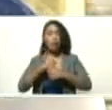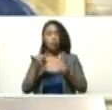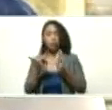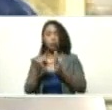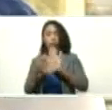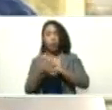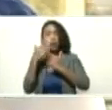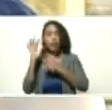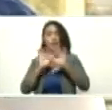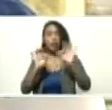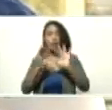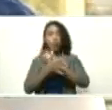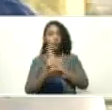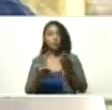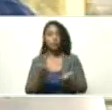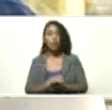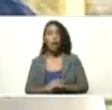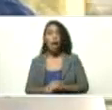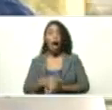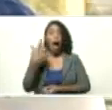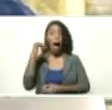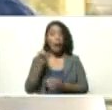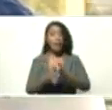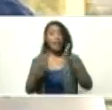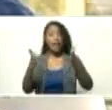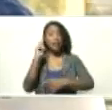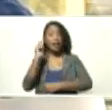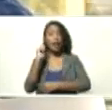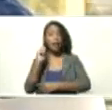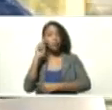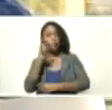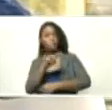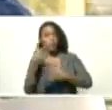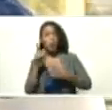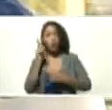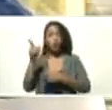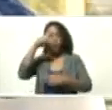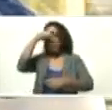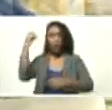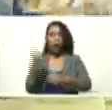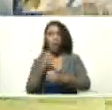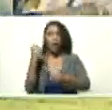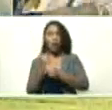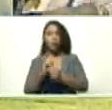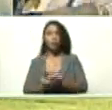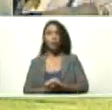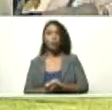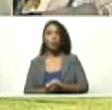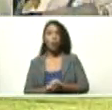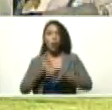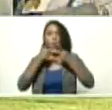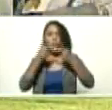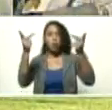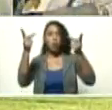Tenemos una gran tarea, Alfred Nazaret, y tiene mucho que ver con tu trabajo, la